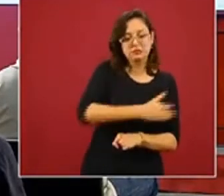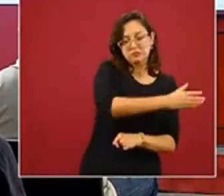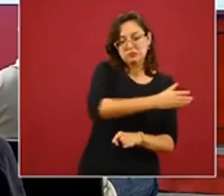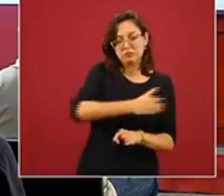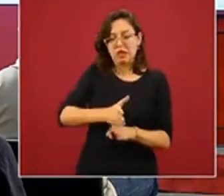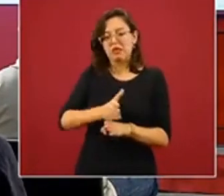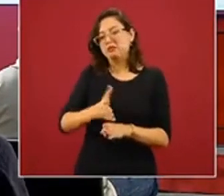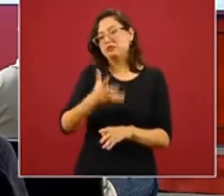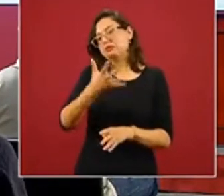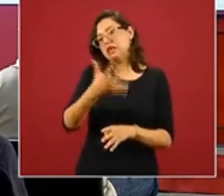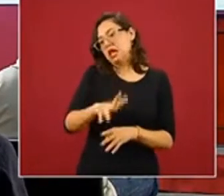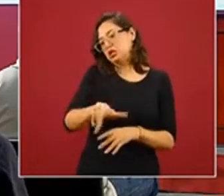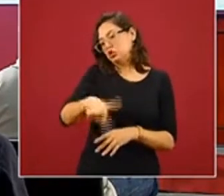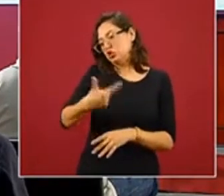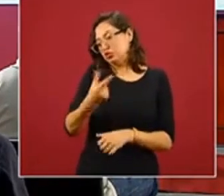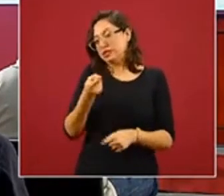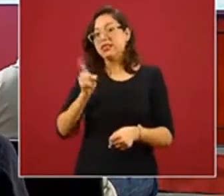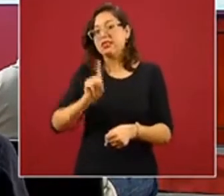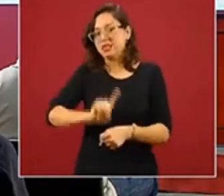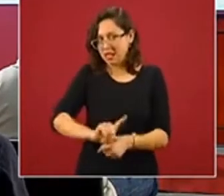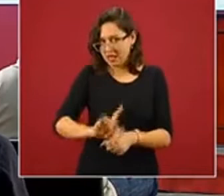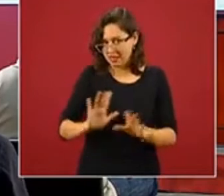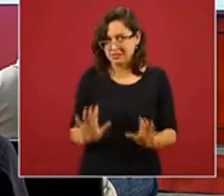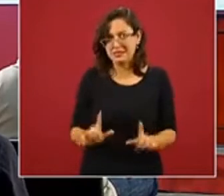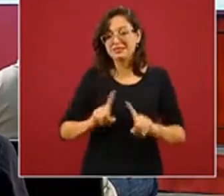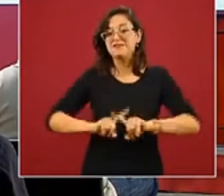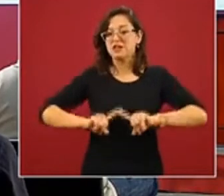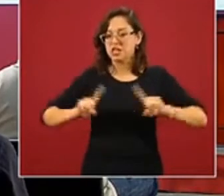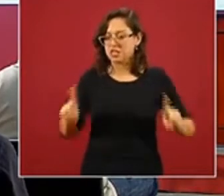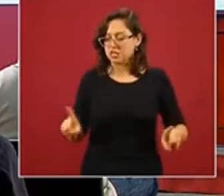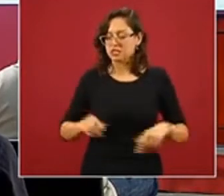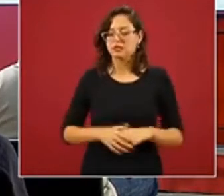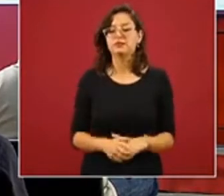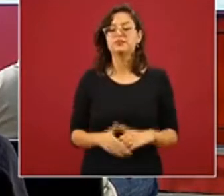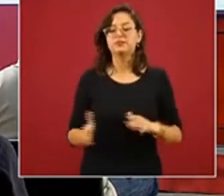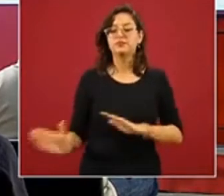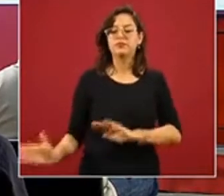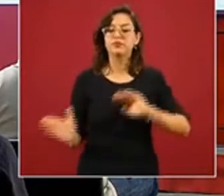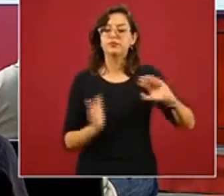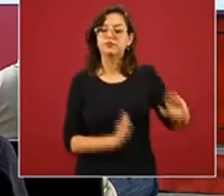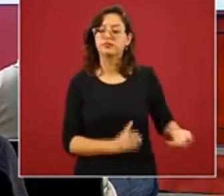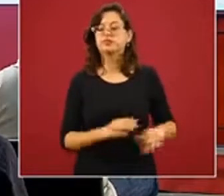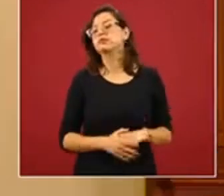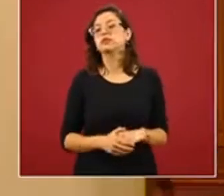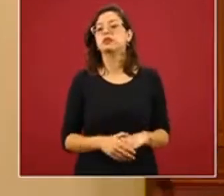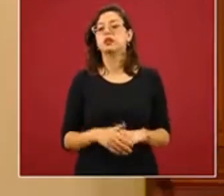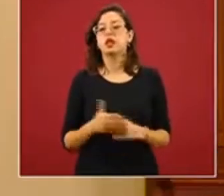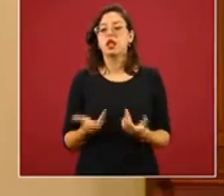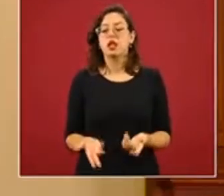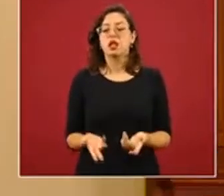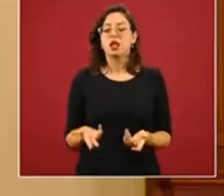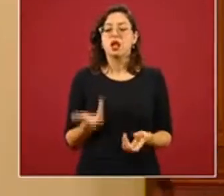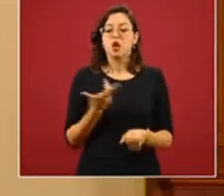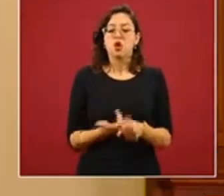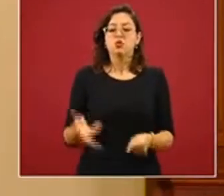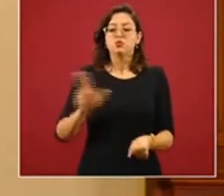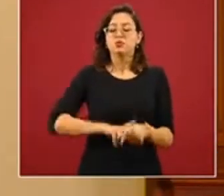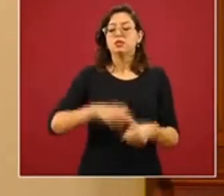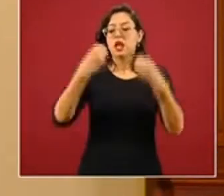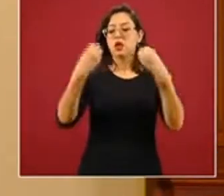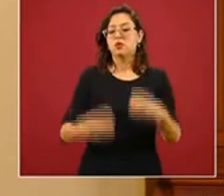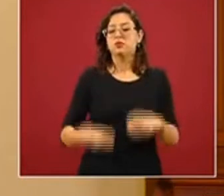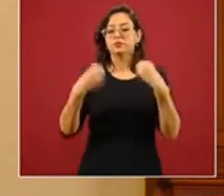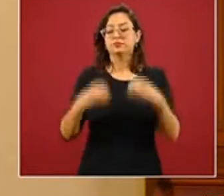12 días. Veamos el siguiente grupo de diapositivas: ocupación y disponibilidad hospitalaria. Camas